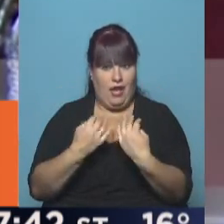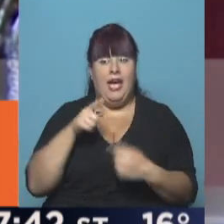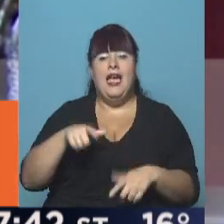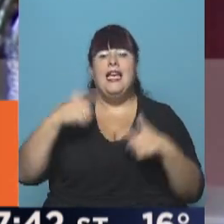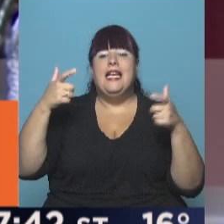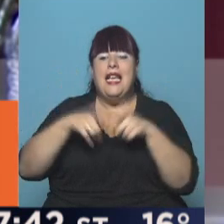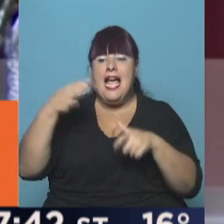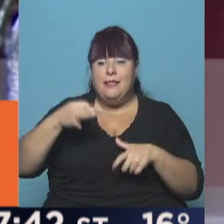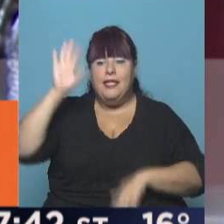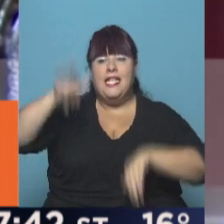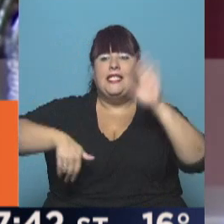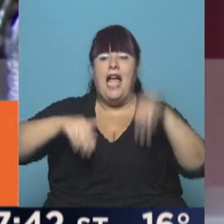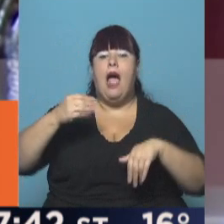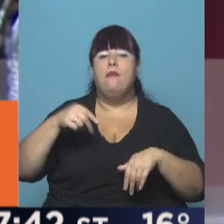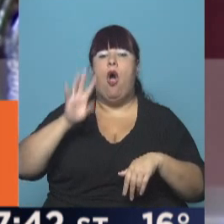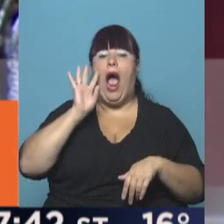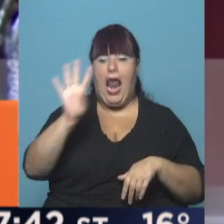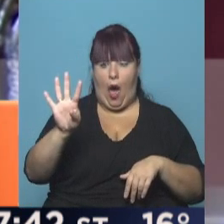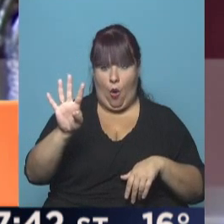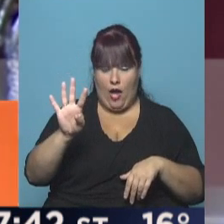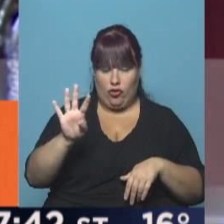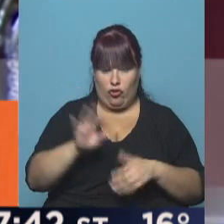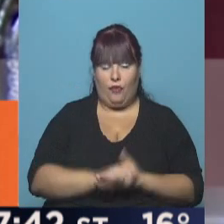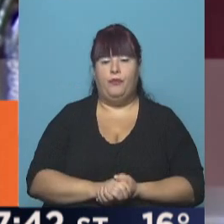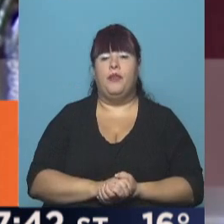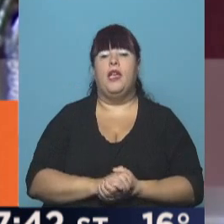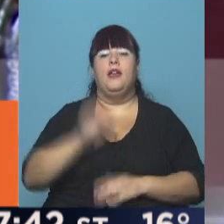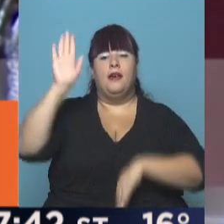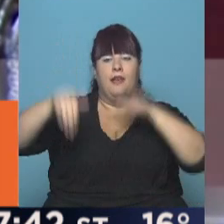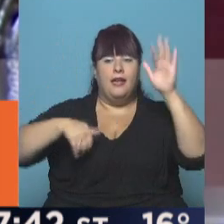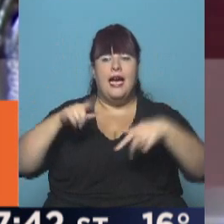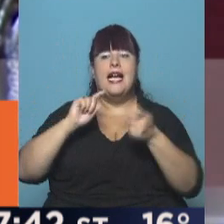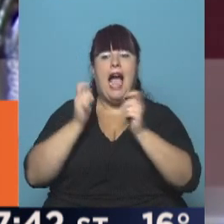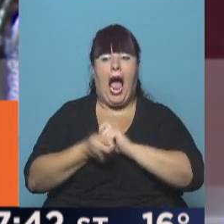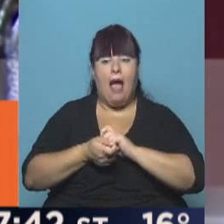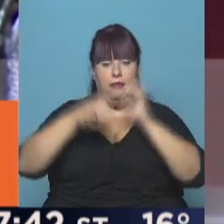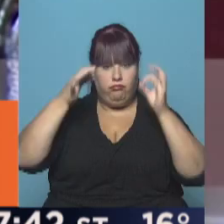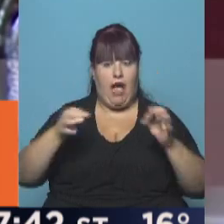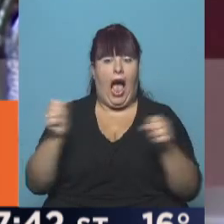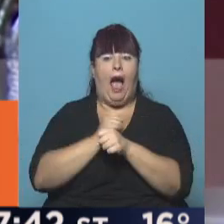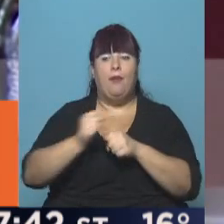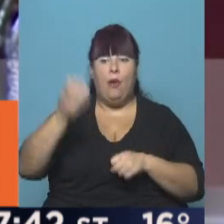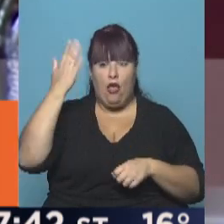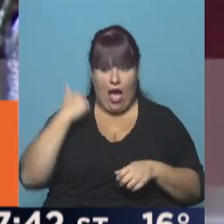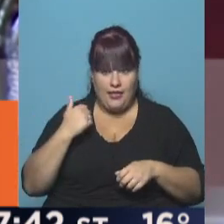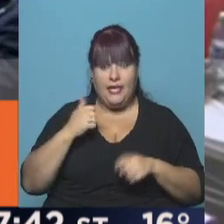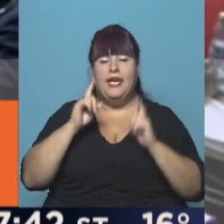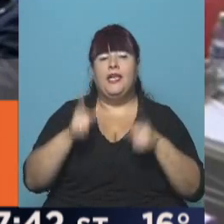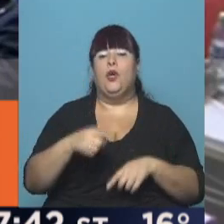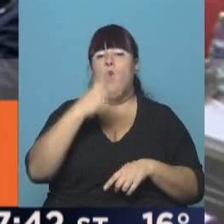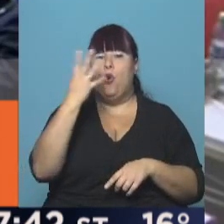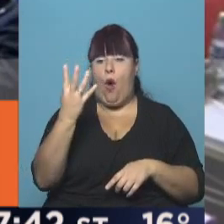sesión especial está convocada para las 4 de la tarde. La convocatoria de Cambiemos fue oficializada ayer e incluye